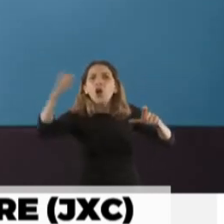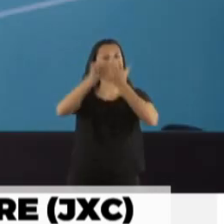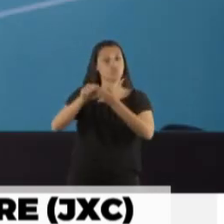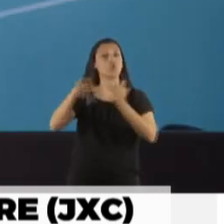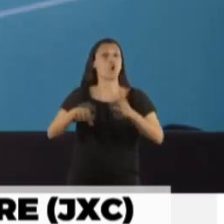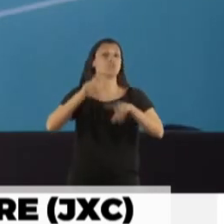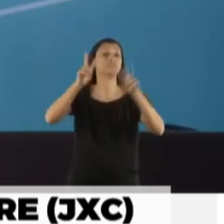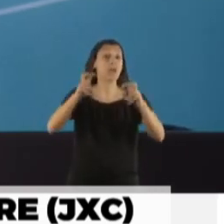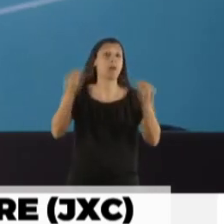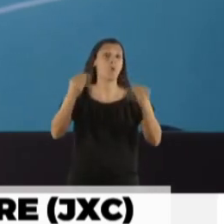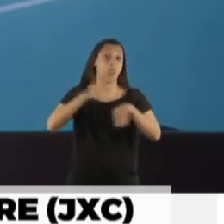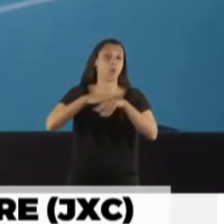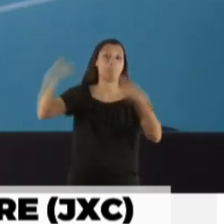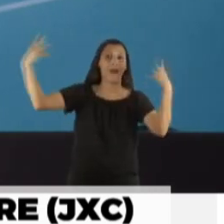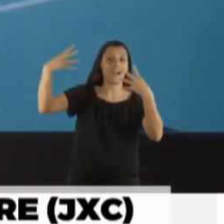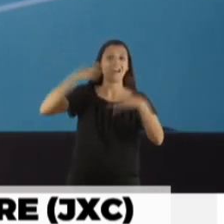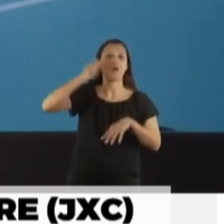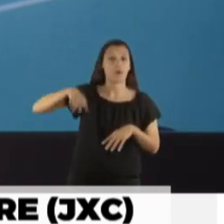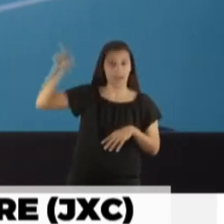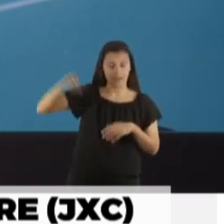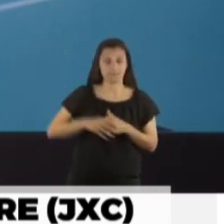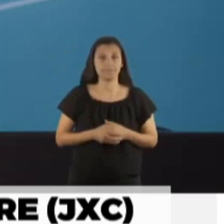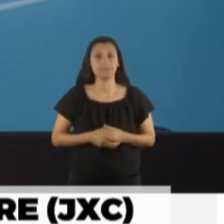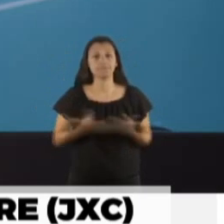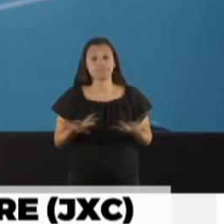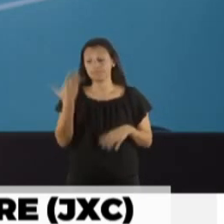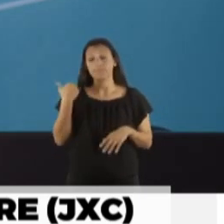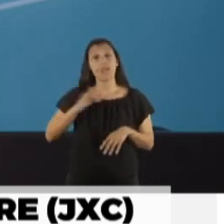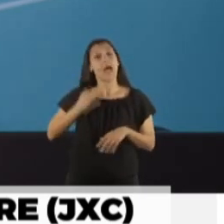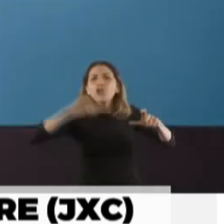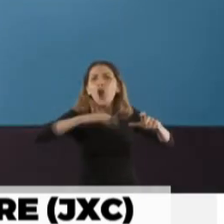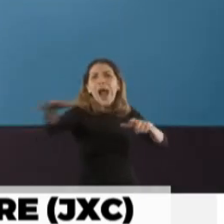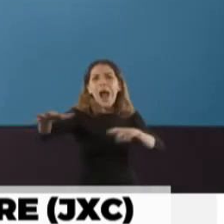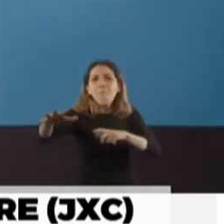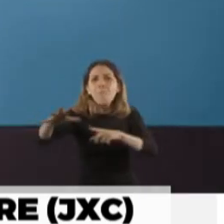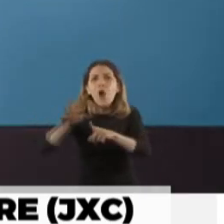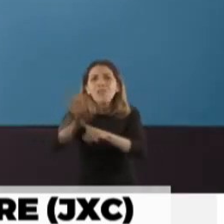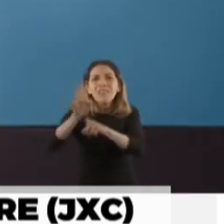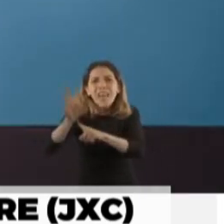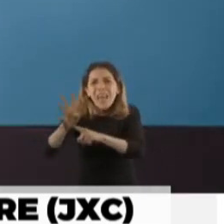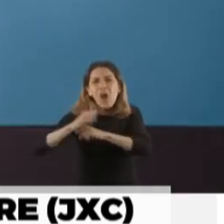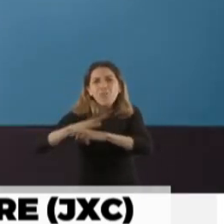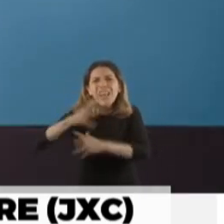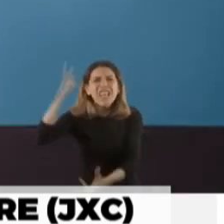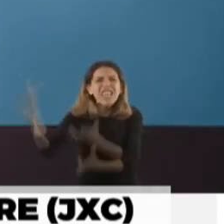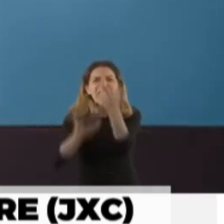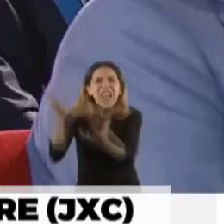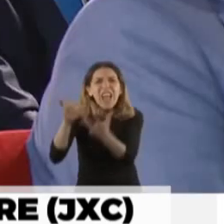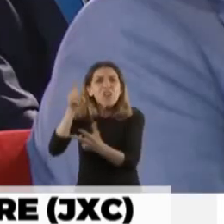interpartidarias de generación de empleo formal a la gente no hay que darle ni la educación adoctrinada